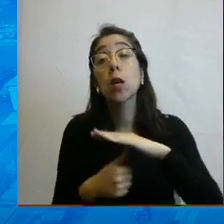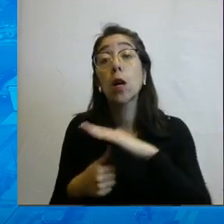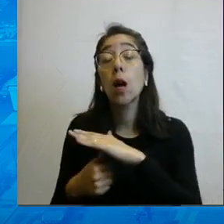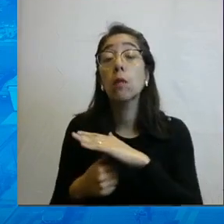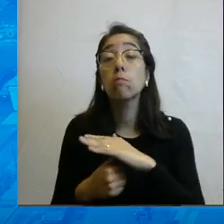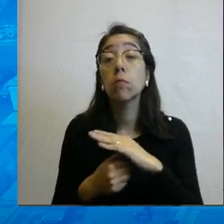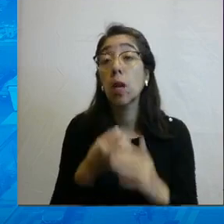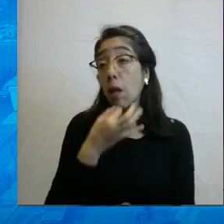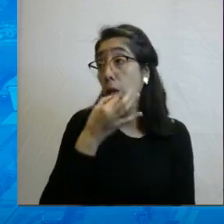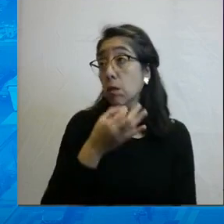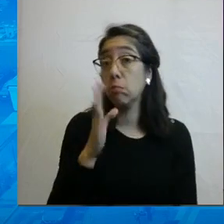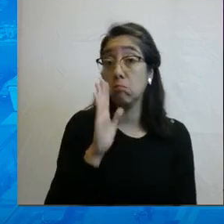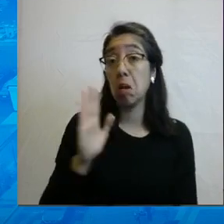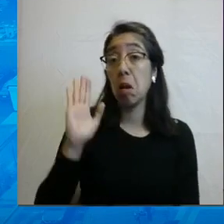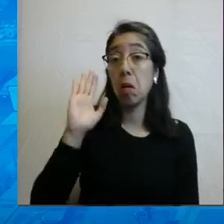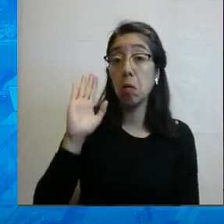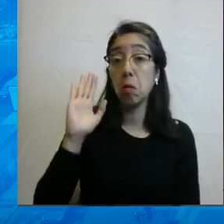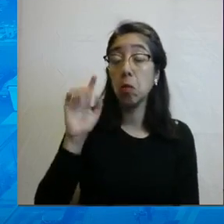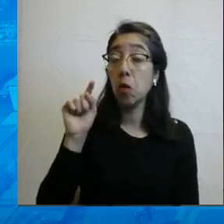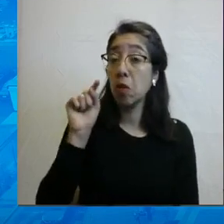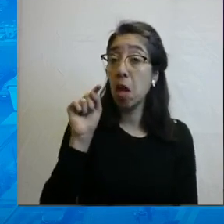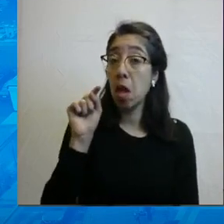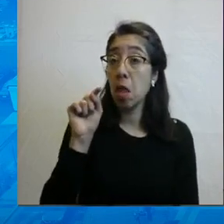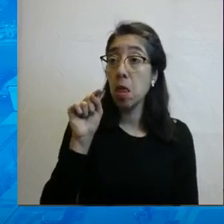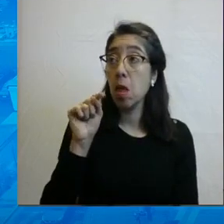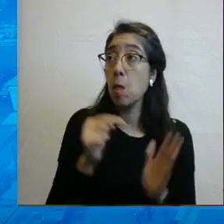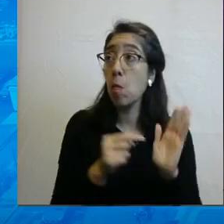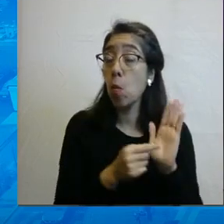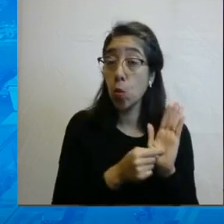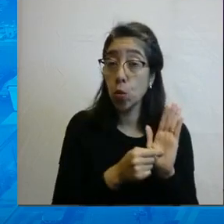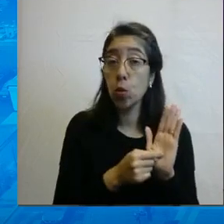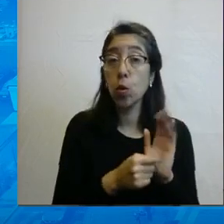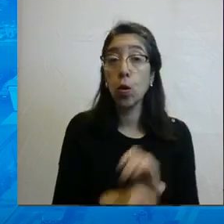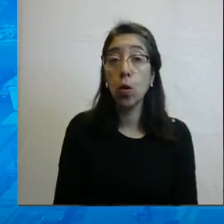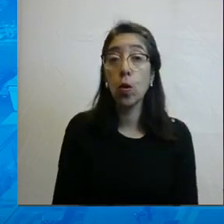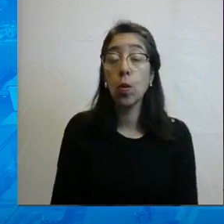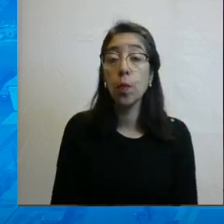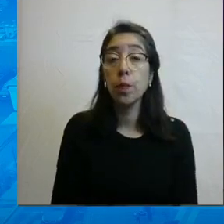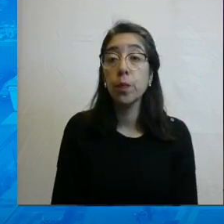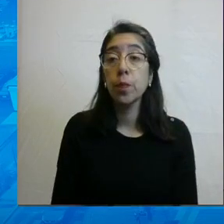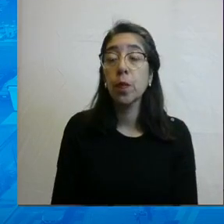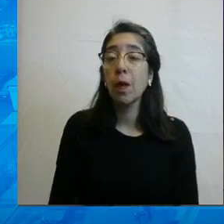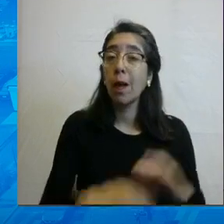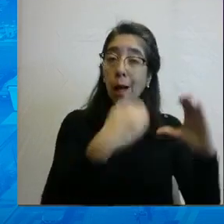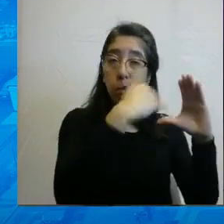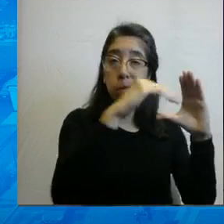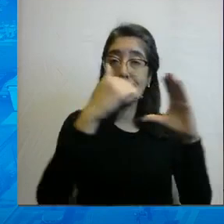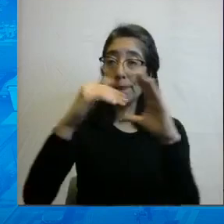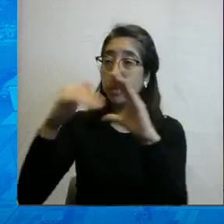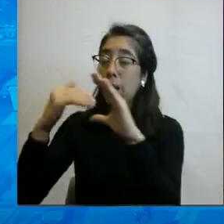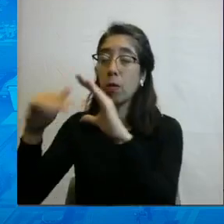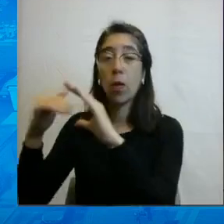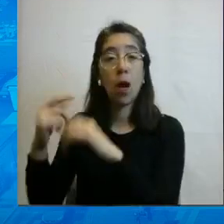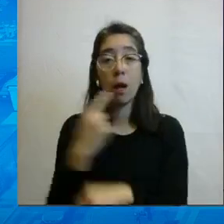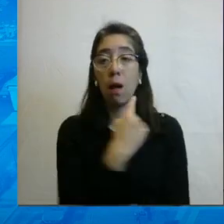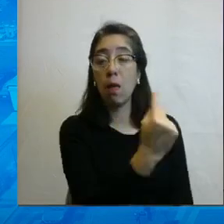ella. Sobre este punto, los antecedentes fueron remitidos a nuestros correos electrónicos